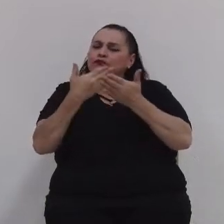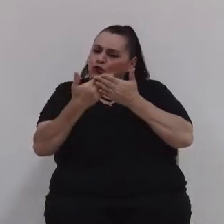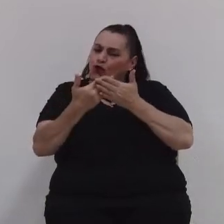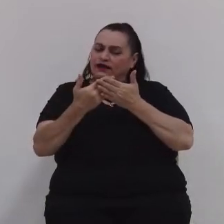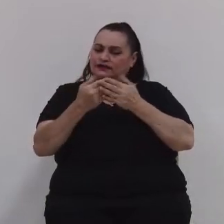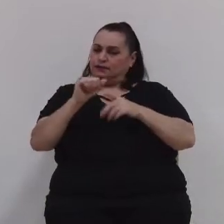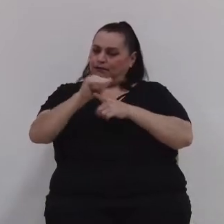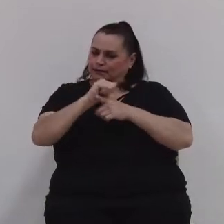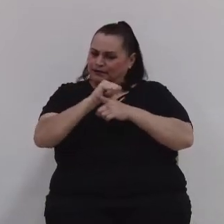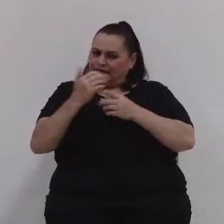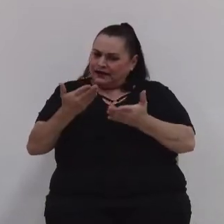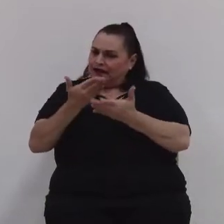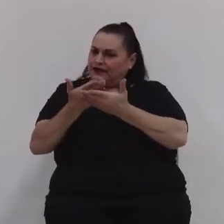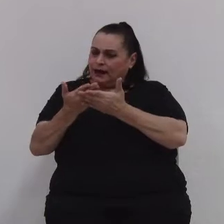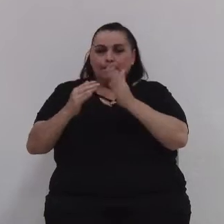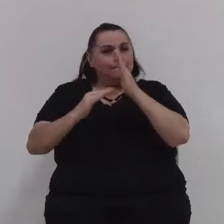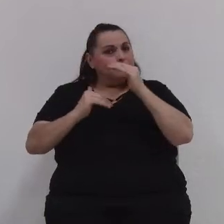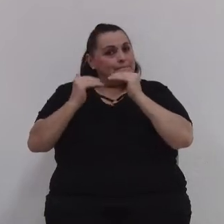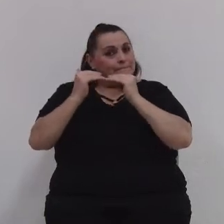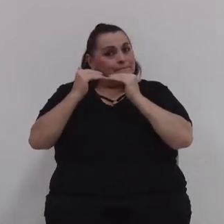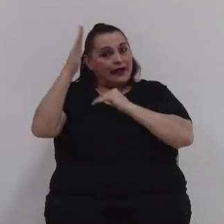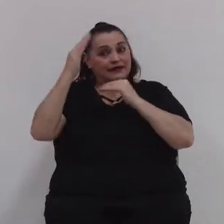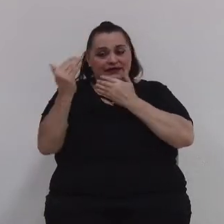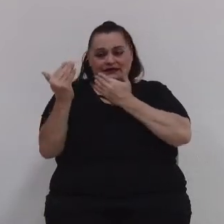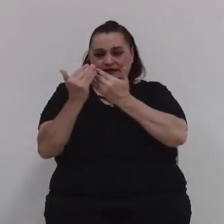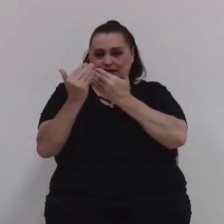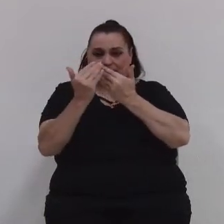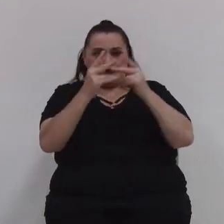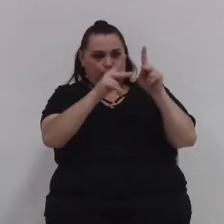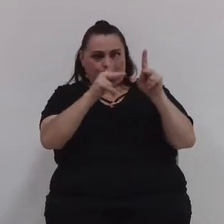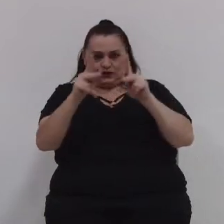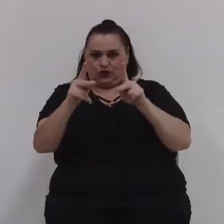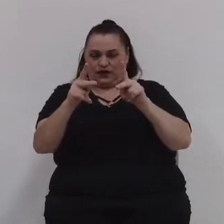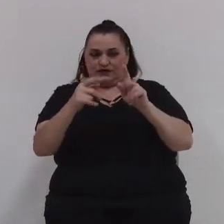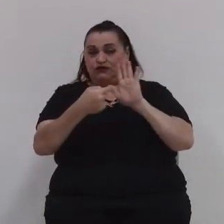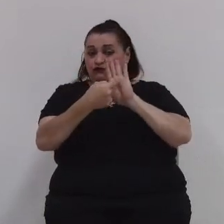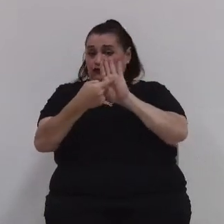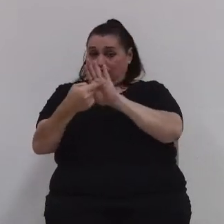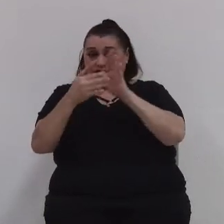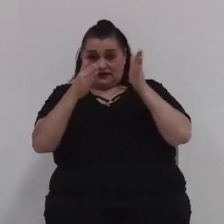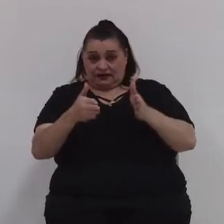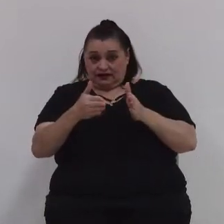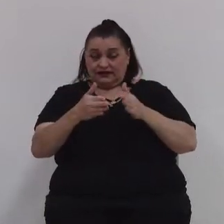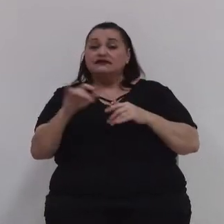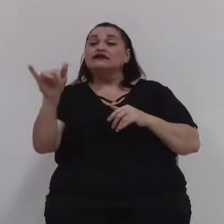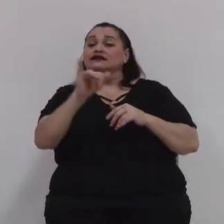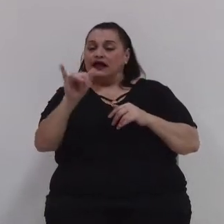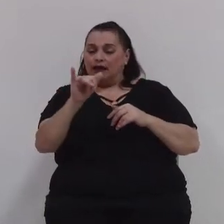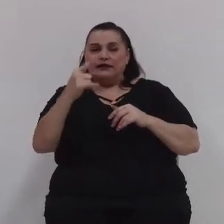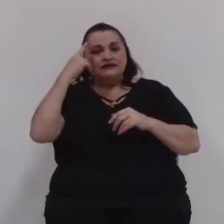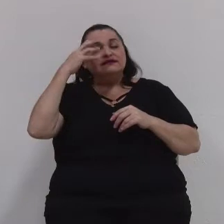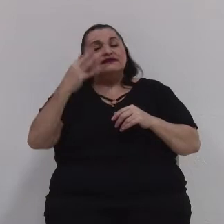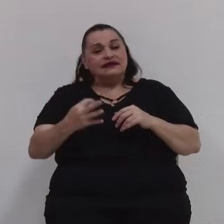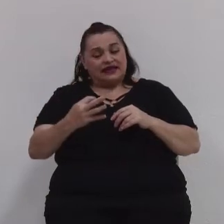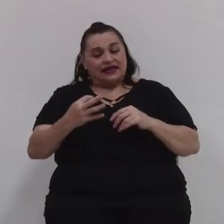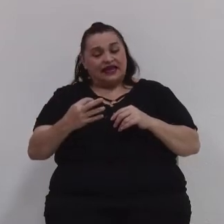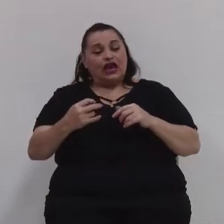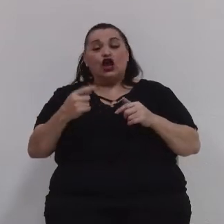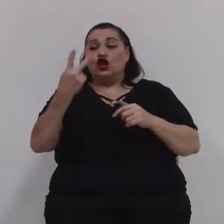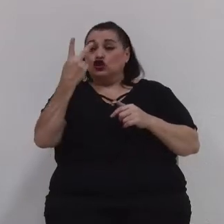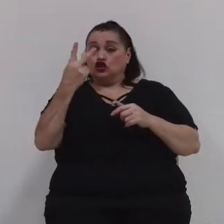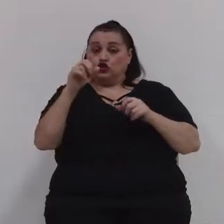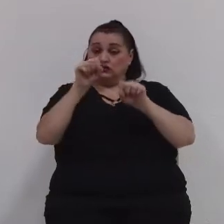generar no solo mayor acercamiento de la ciudadanía con sus representantes, sino que además se considera uno de los 2